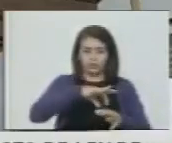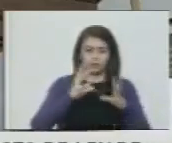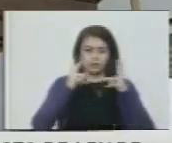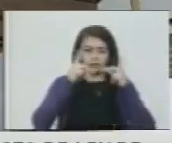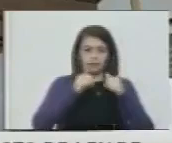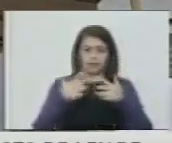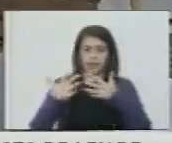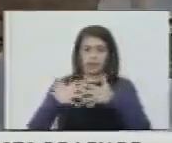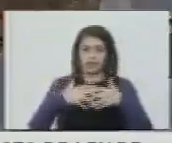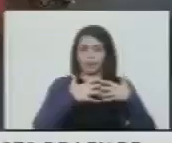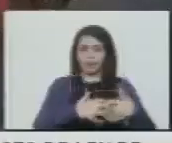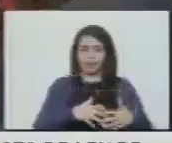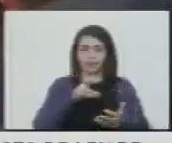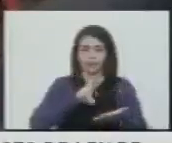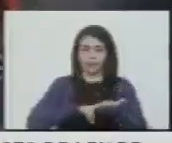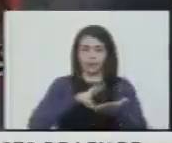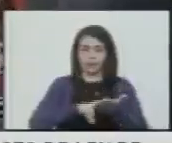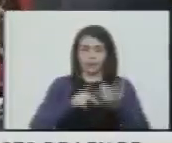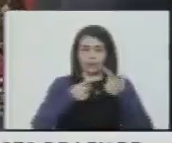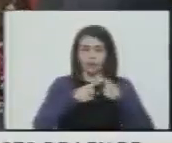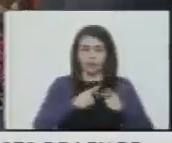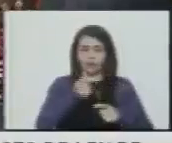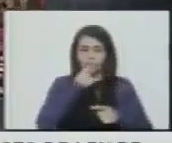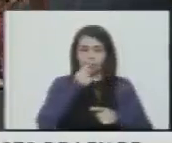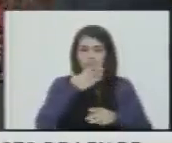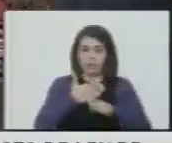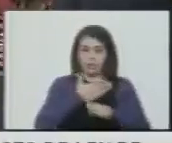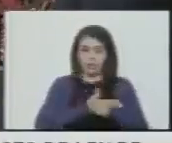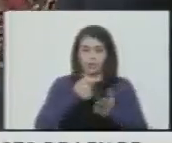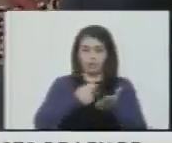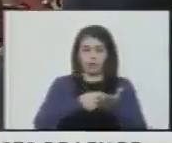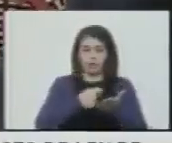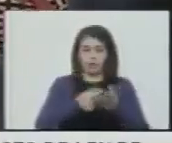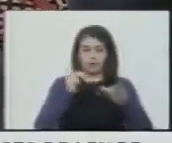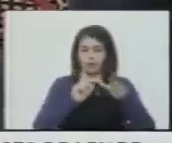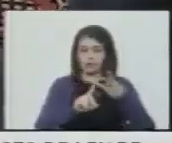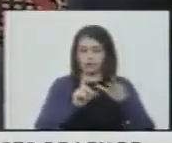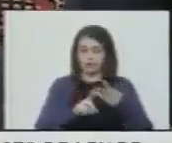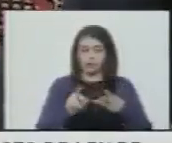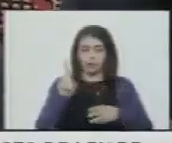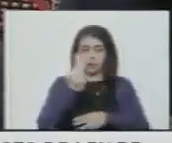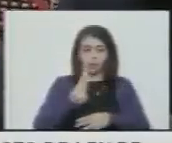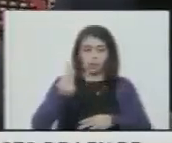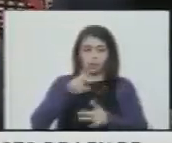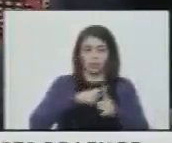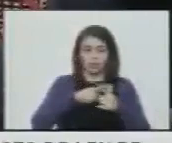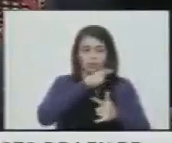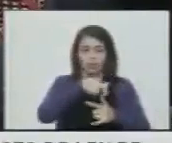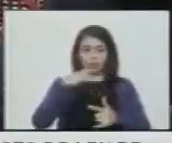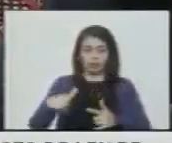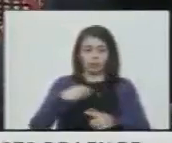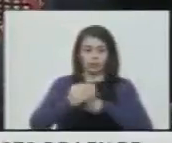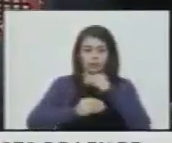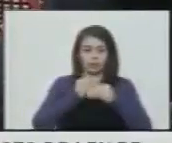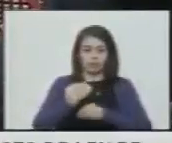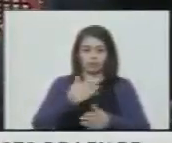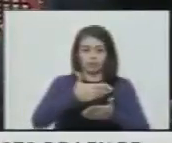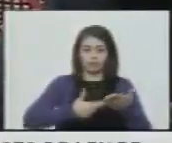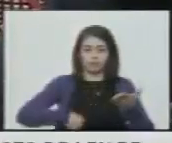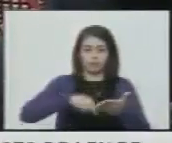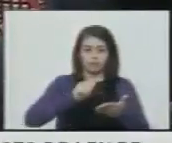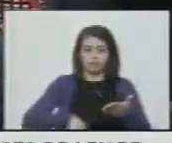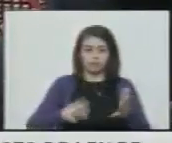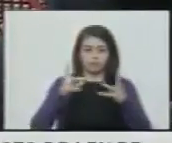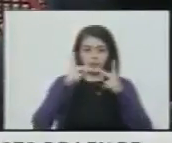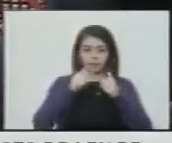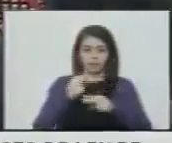autoadministrados de las empresas de seguros y de medicina prepagada. 3. Afiliado o usuario. Persona cubierta por el contrato de